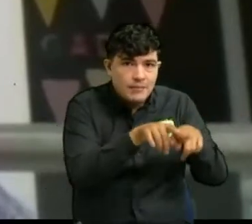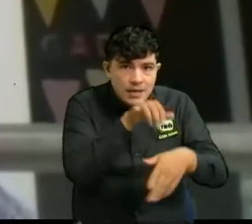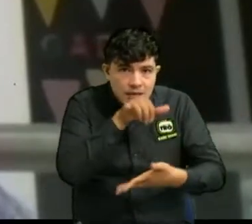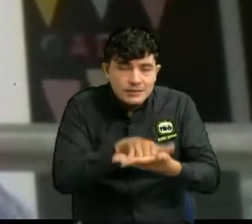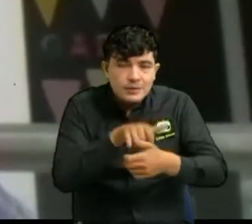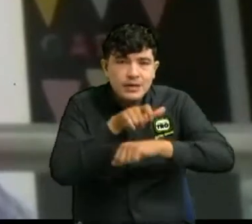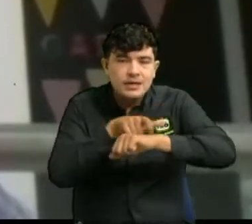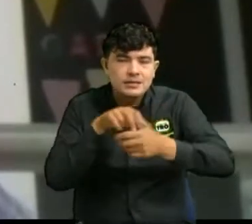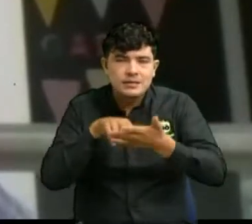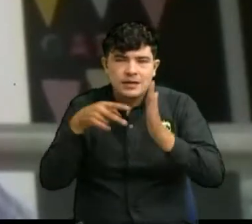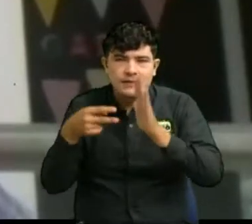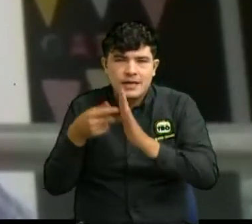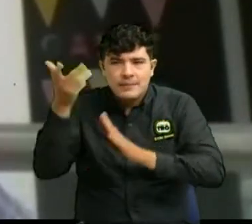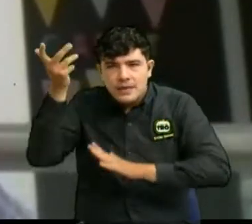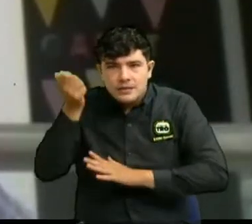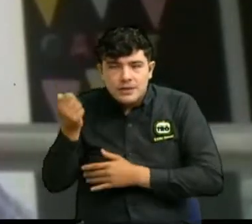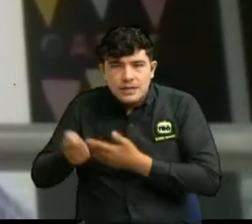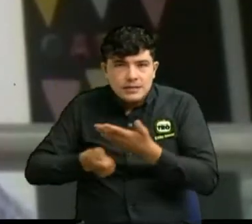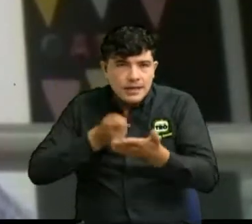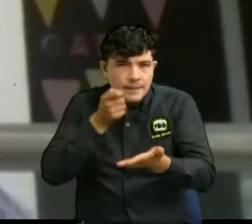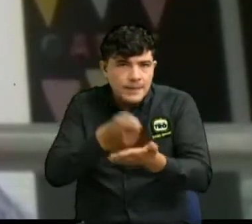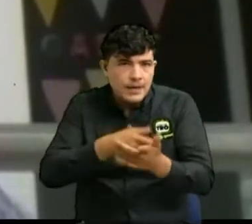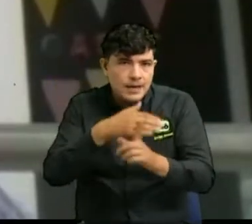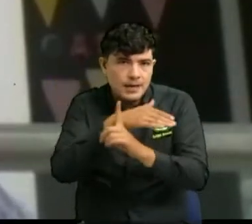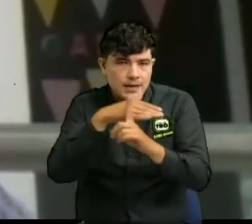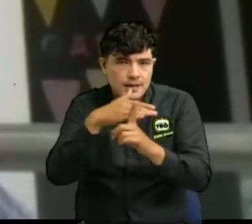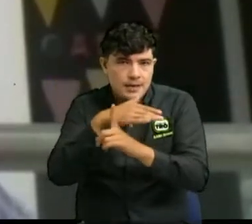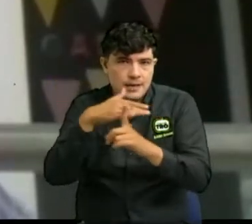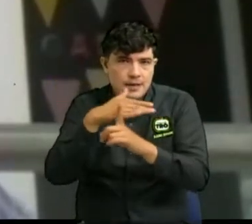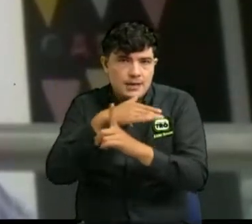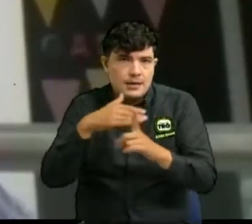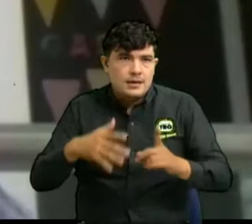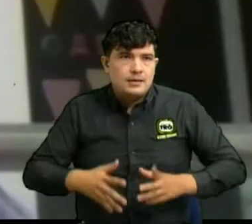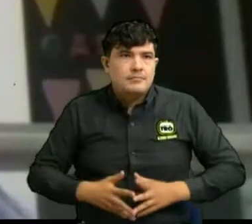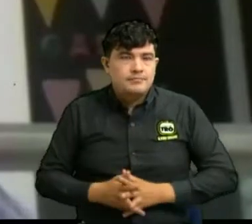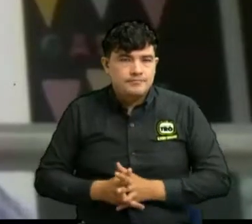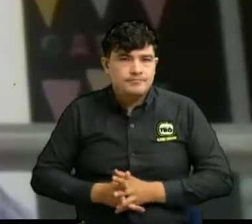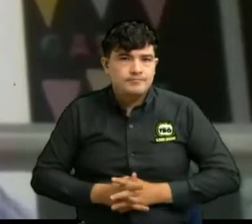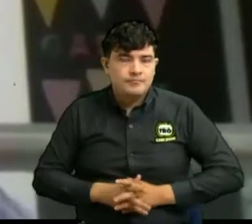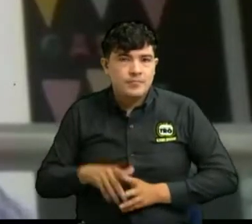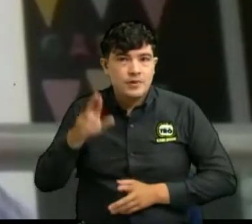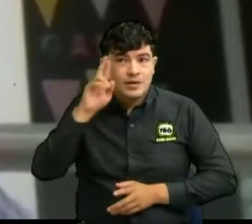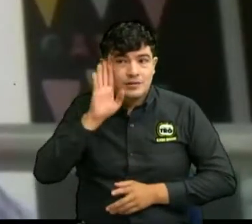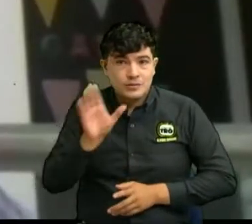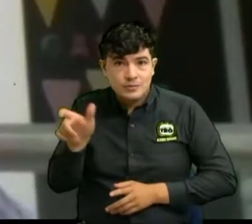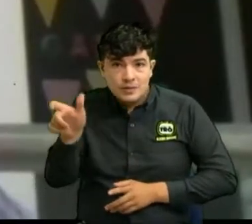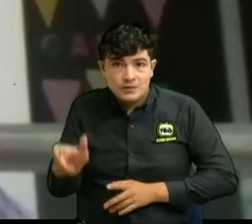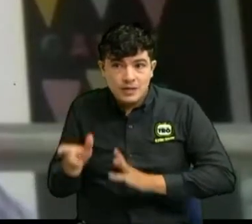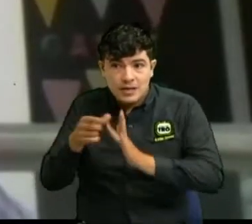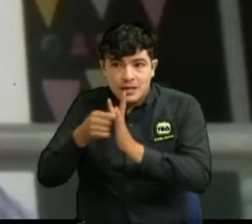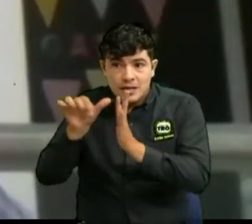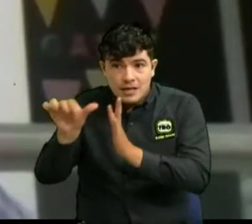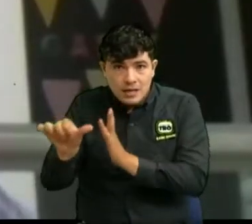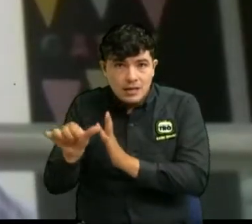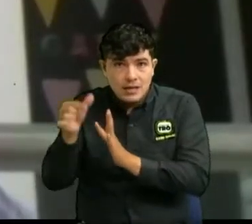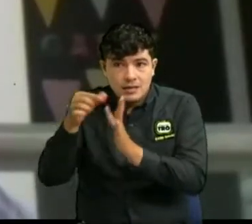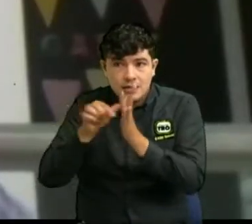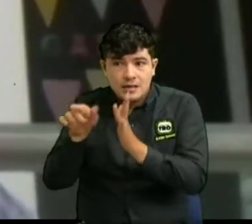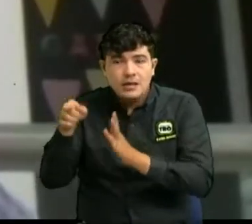pensión se va a pagar de manera proporcional. Entonces, aquí le corresponde a la televidente, en una